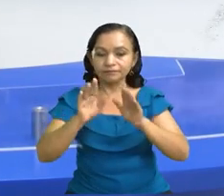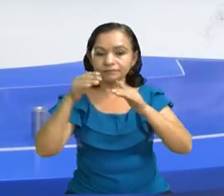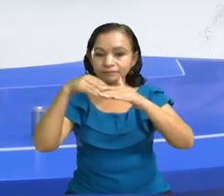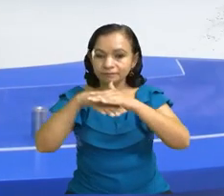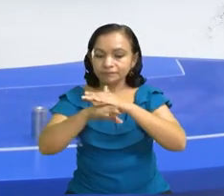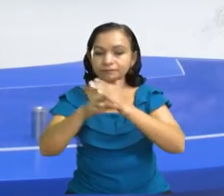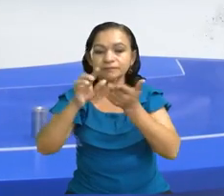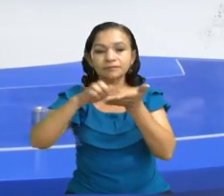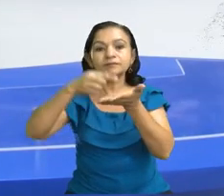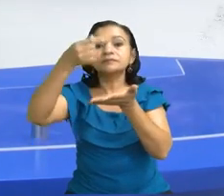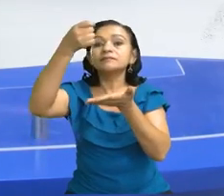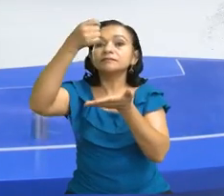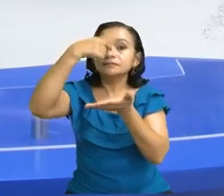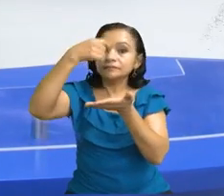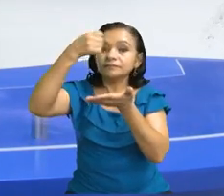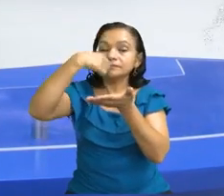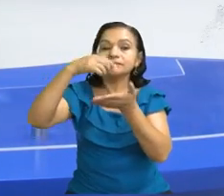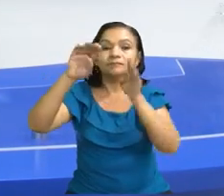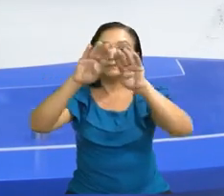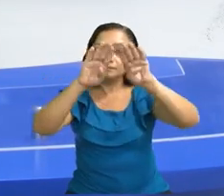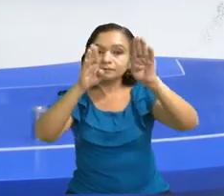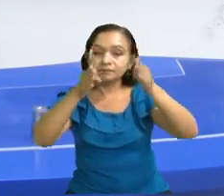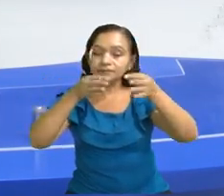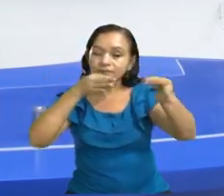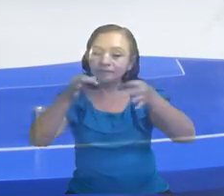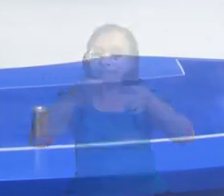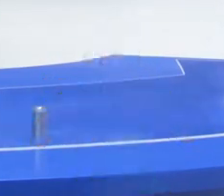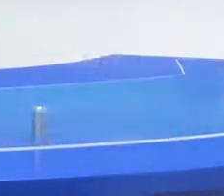las vacunas. Vanessa Paz nos amplía esta